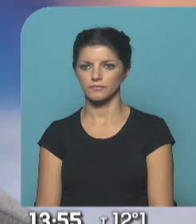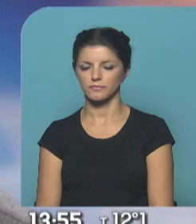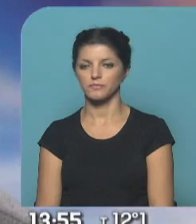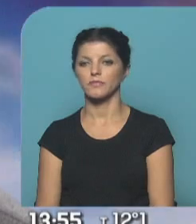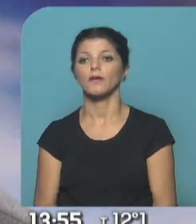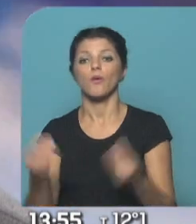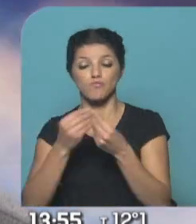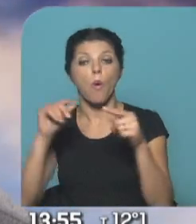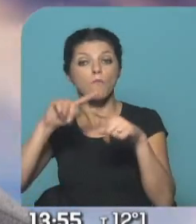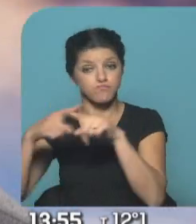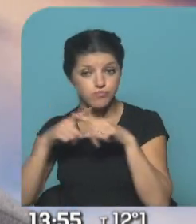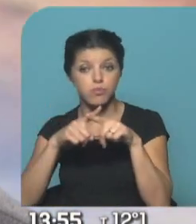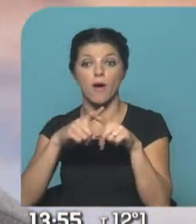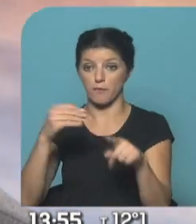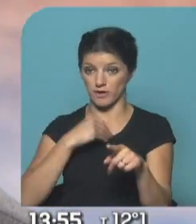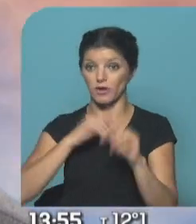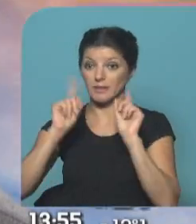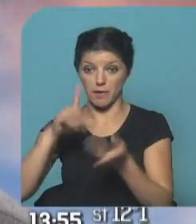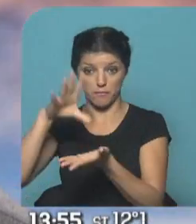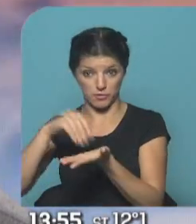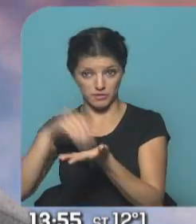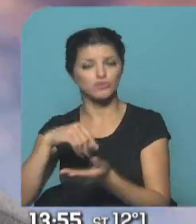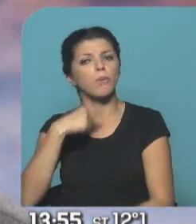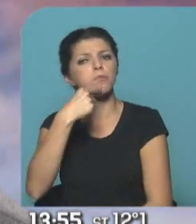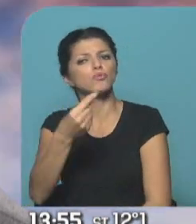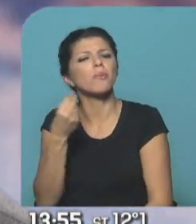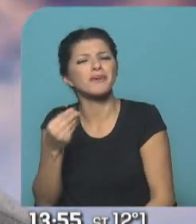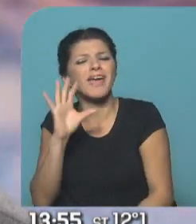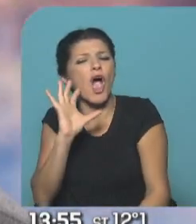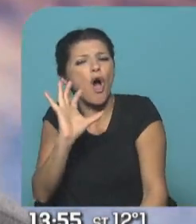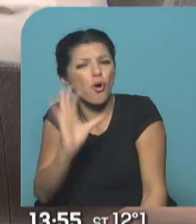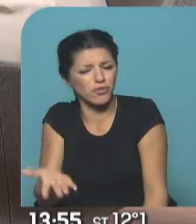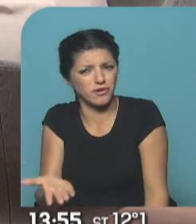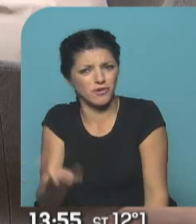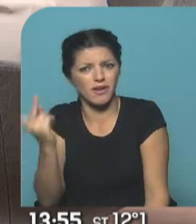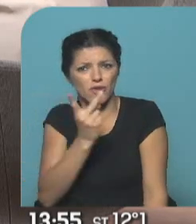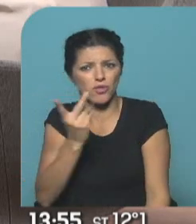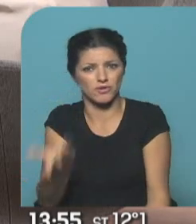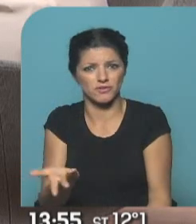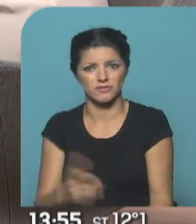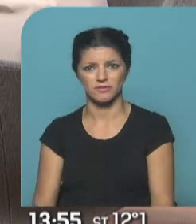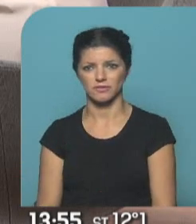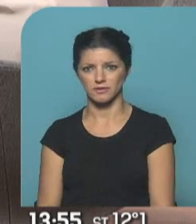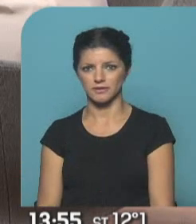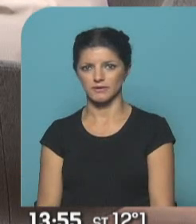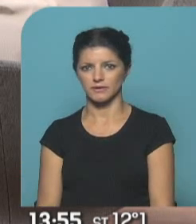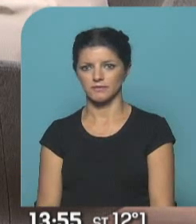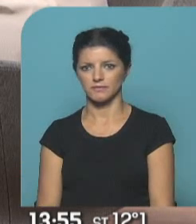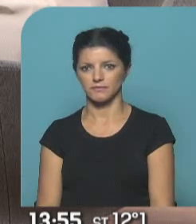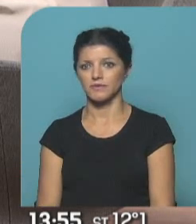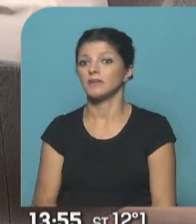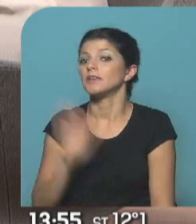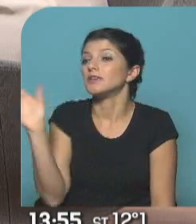Conflictos religiosos y conflictos por territorios. Y la pregunta es, ¿por qué se odian pakistaníes e indios? Bueno, eso es lo que trata todo el